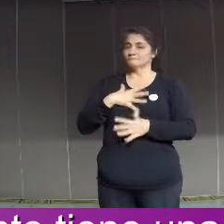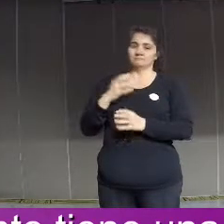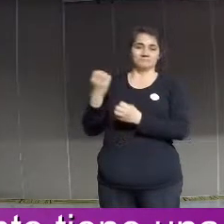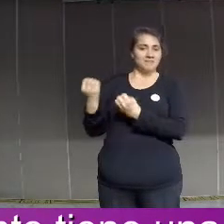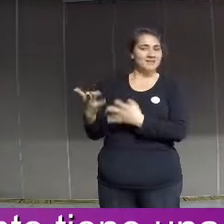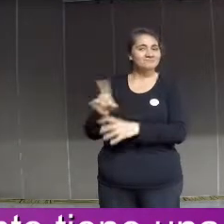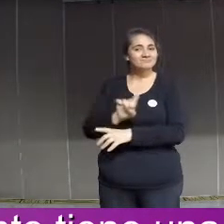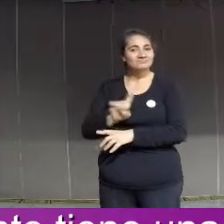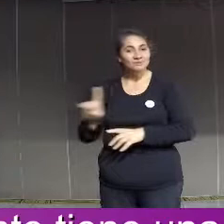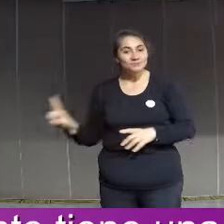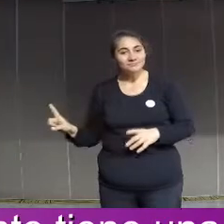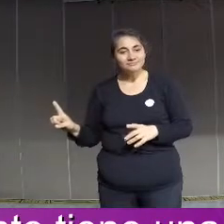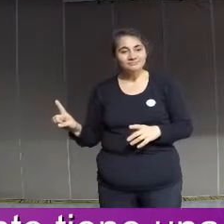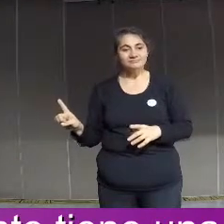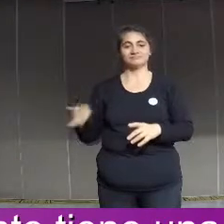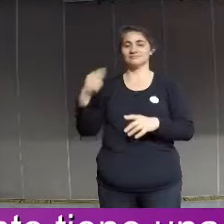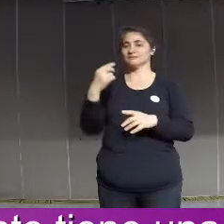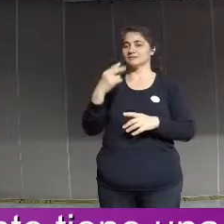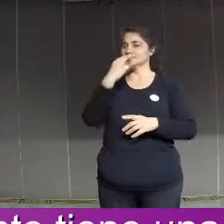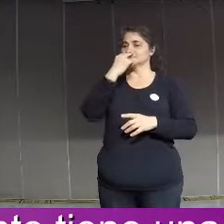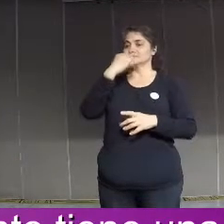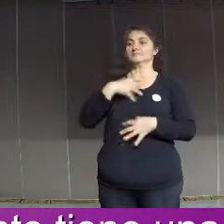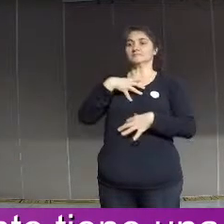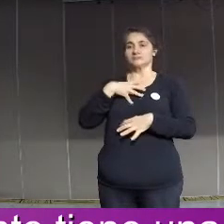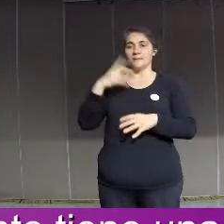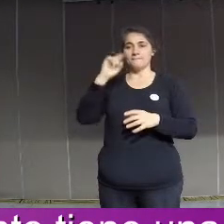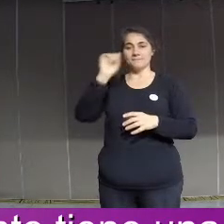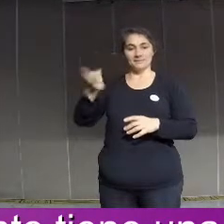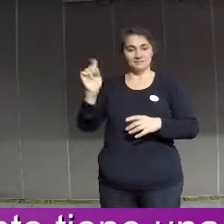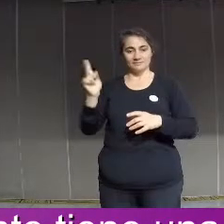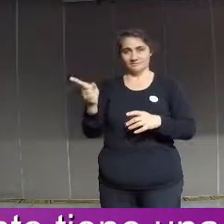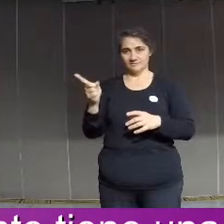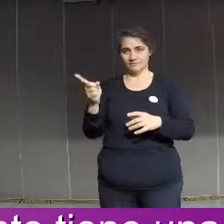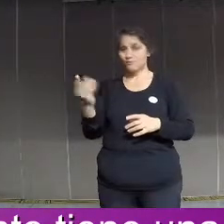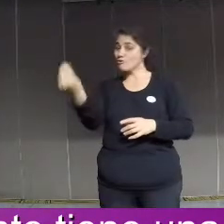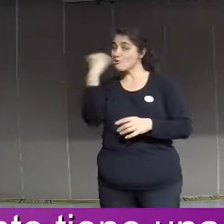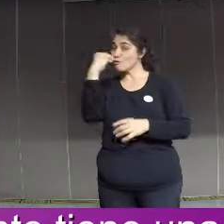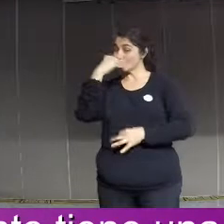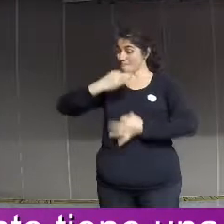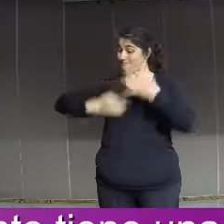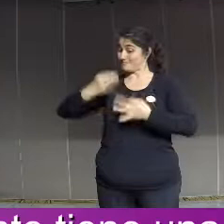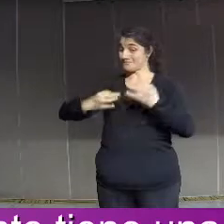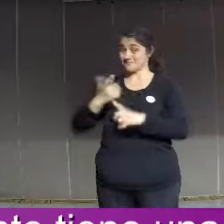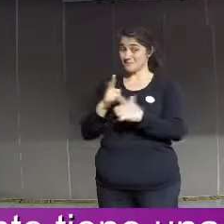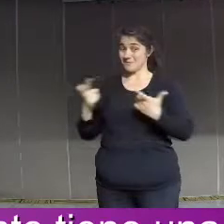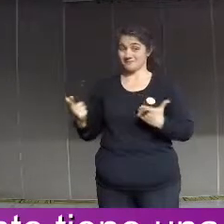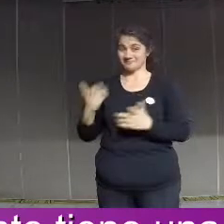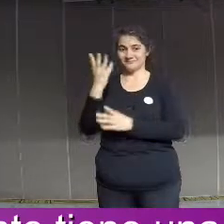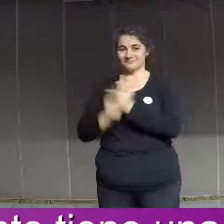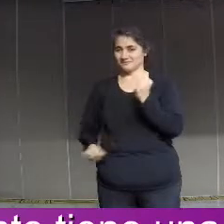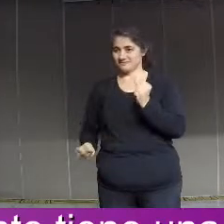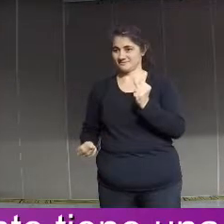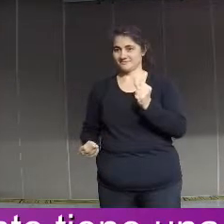¿sí? Va a tener alteración en la respiración. ¿Se pasó, Gaby? Sí. Vuelve para atrás. Vuelvo para atrás. Ah,